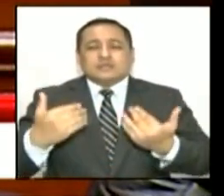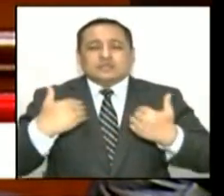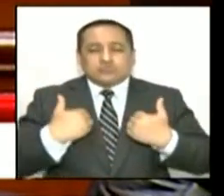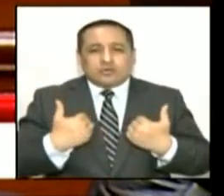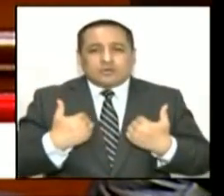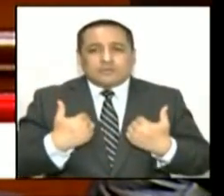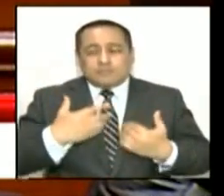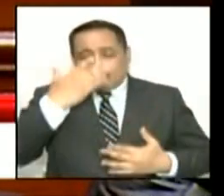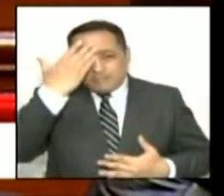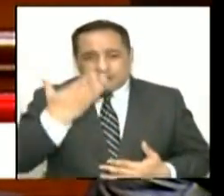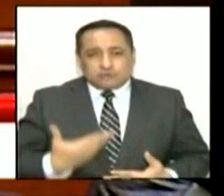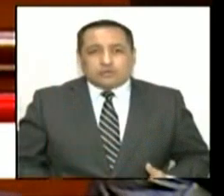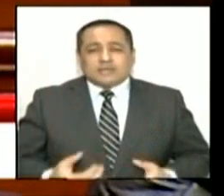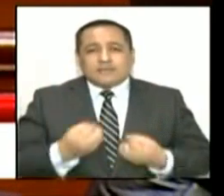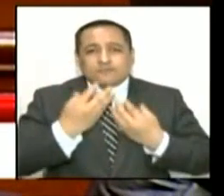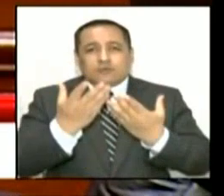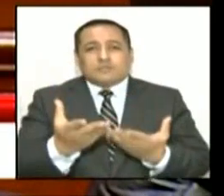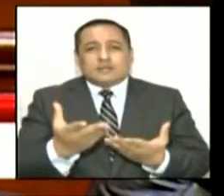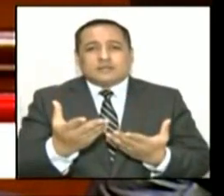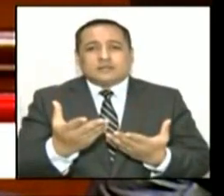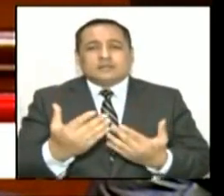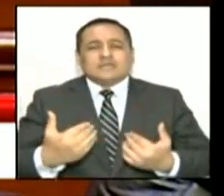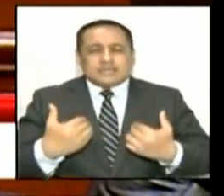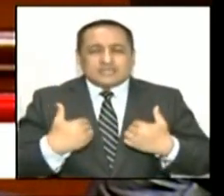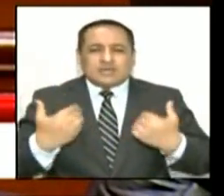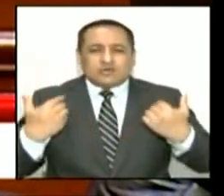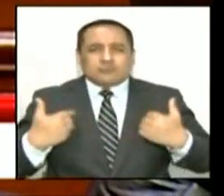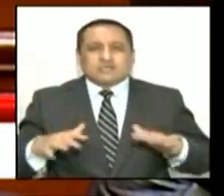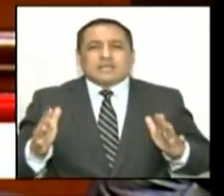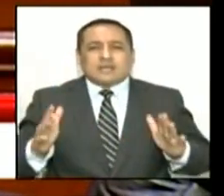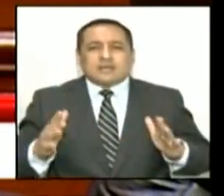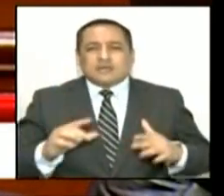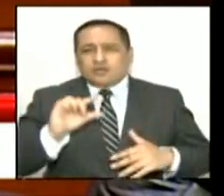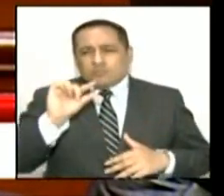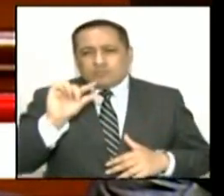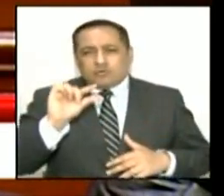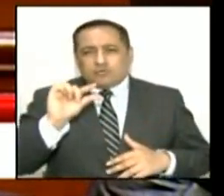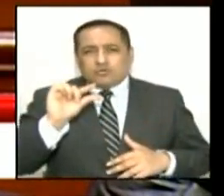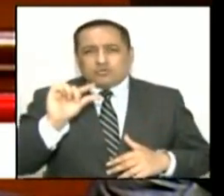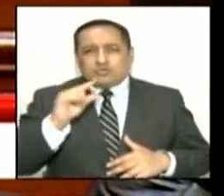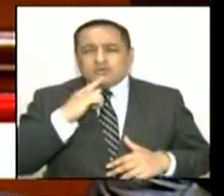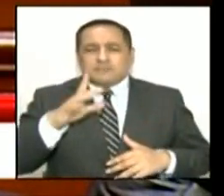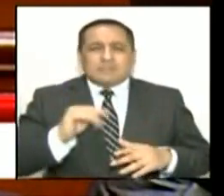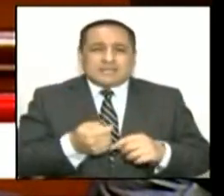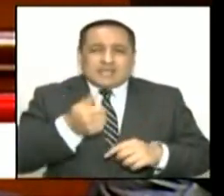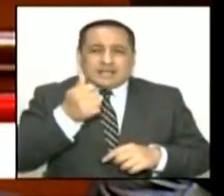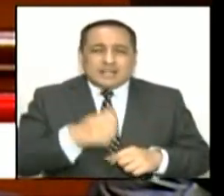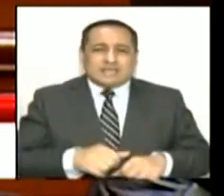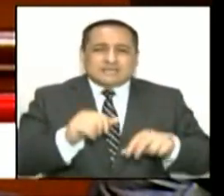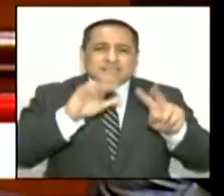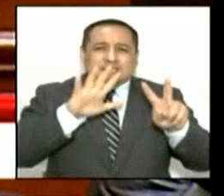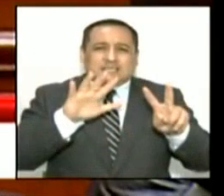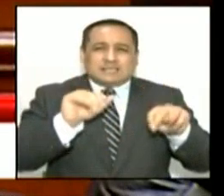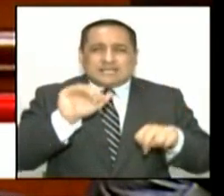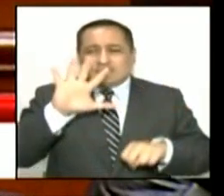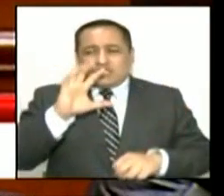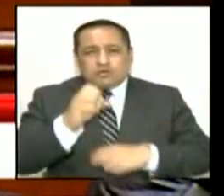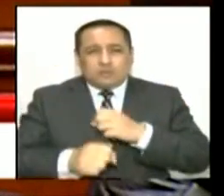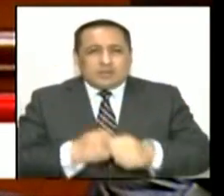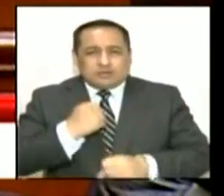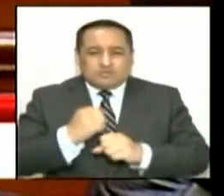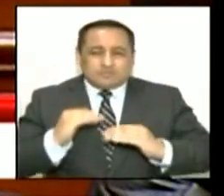reminiscencia personal. Tengo ya poco más de 3/4 de siglo de vida, no me queda mucho más por